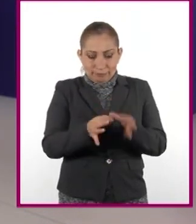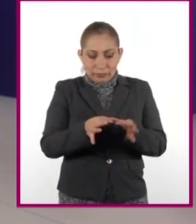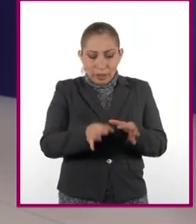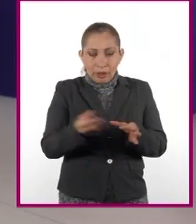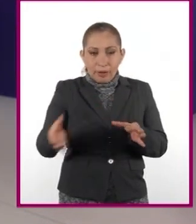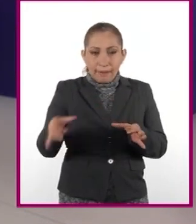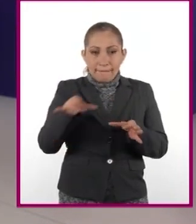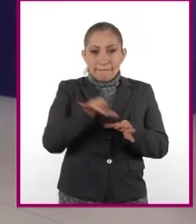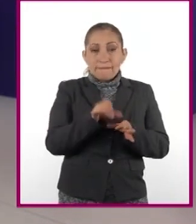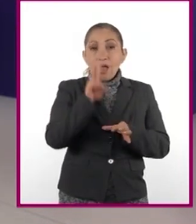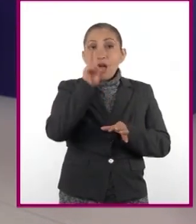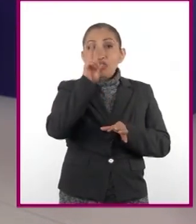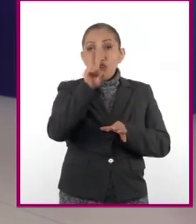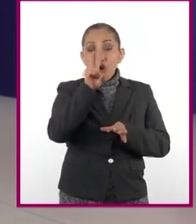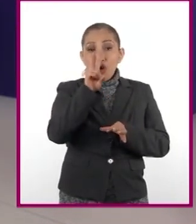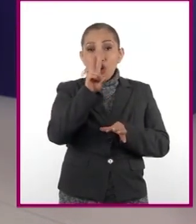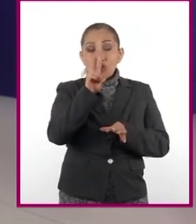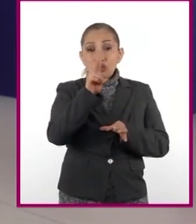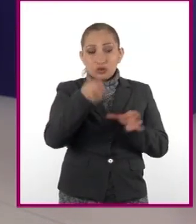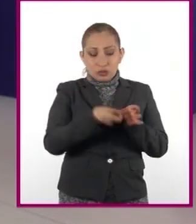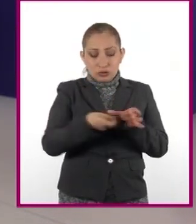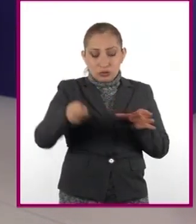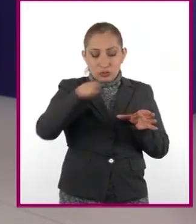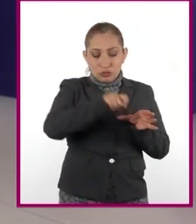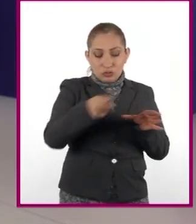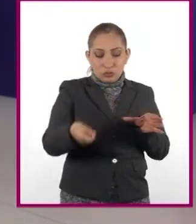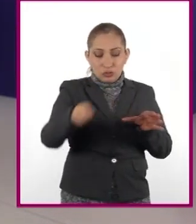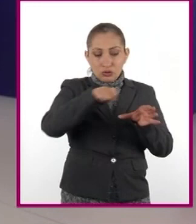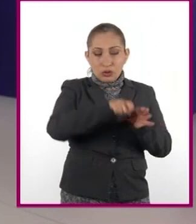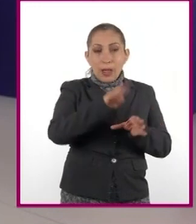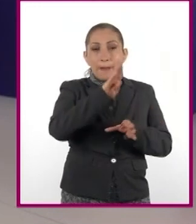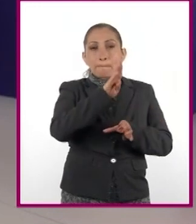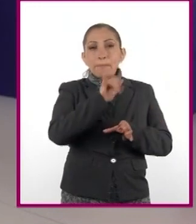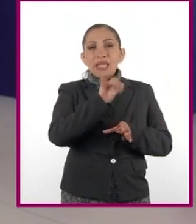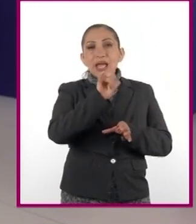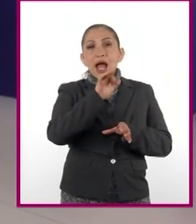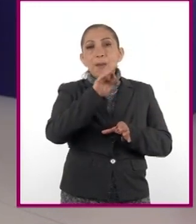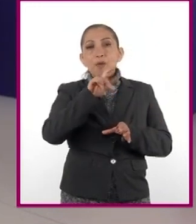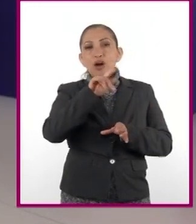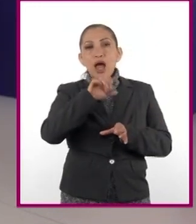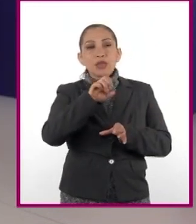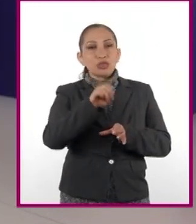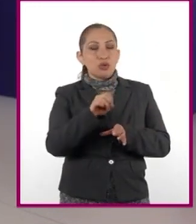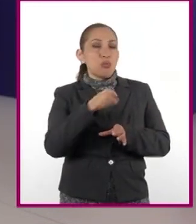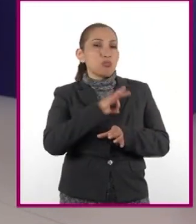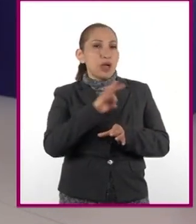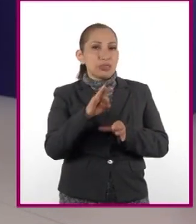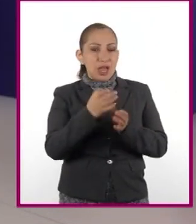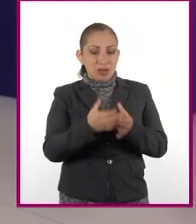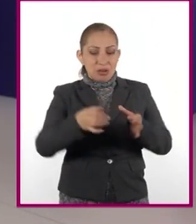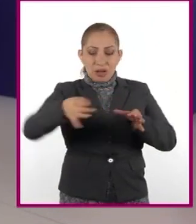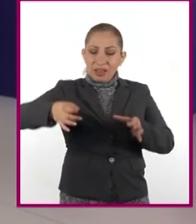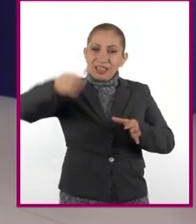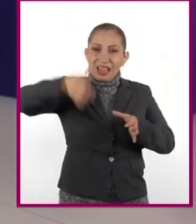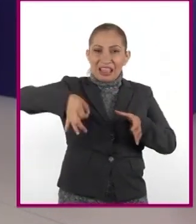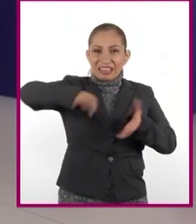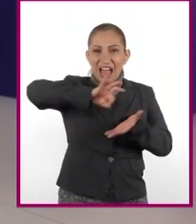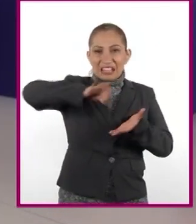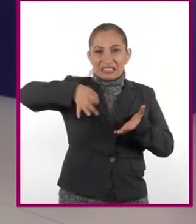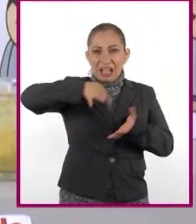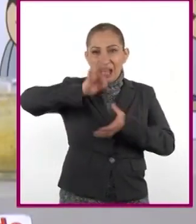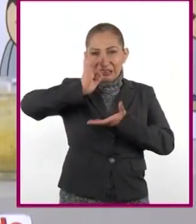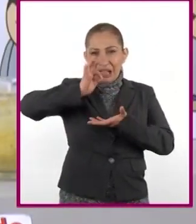a poner 2 partes de bicarbonato de sodio. Ya les digo yo, pueden utilizar las tazas medidoras que tengan en